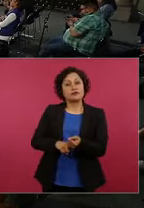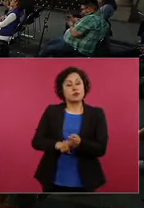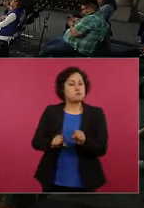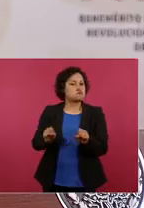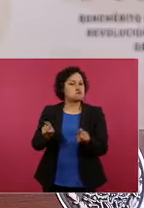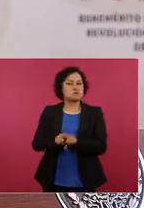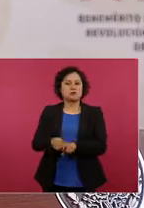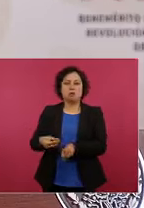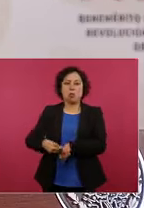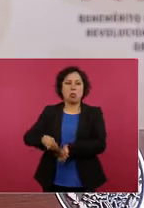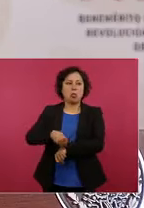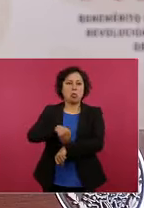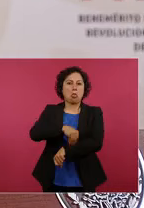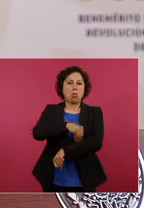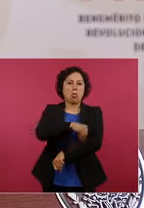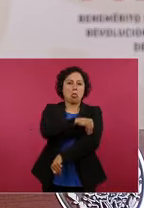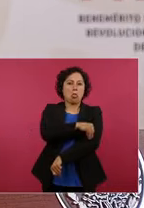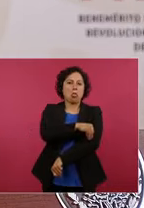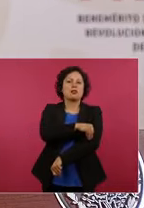delitos.